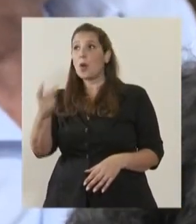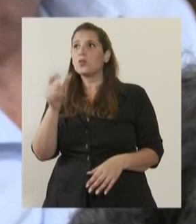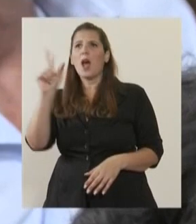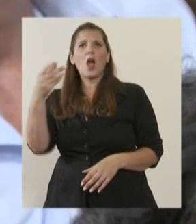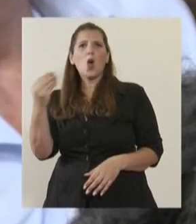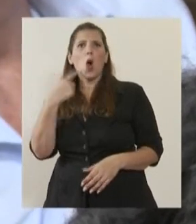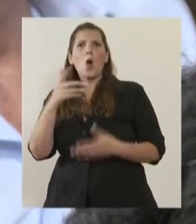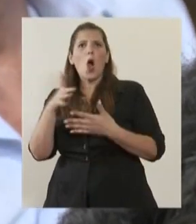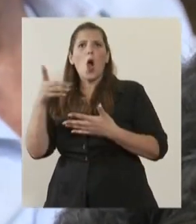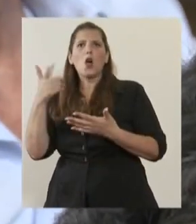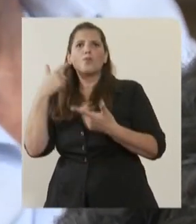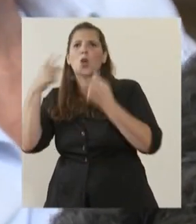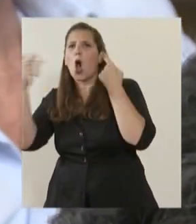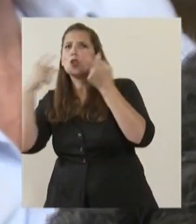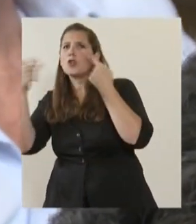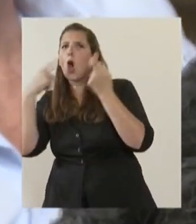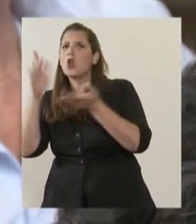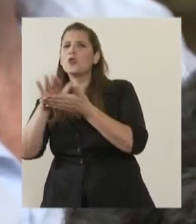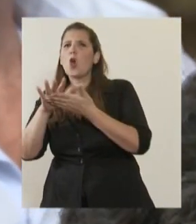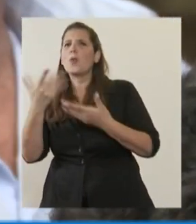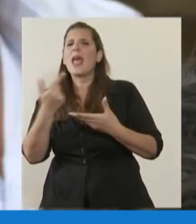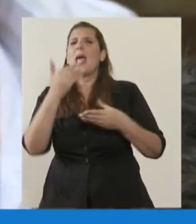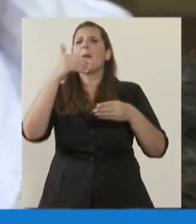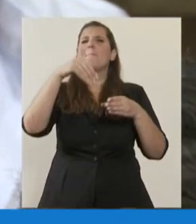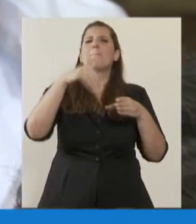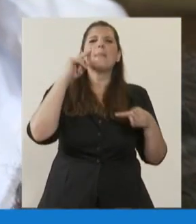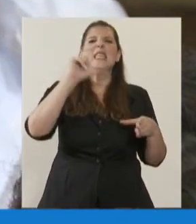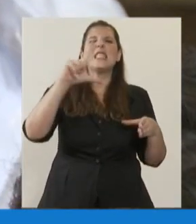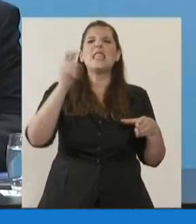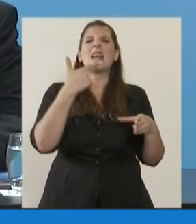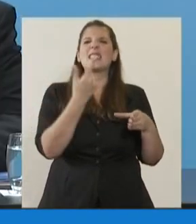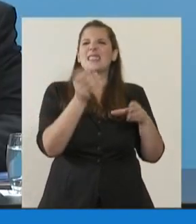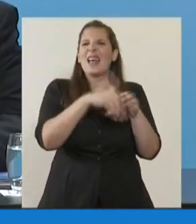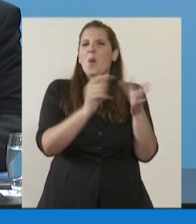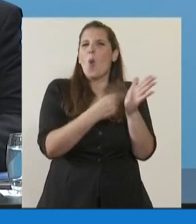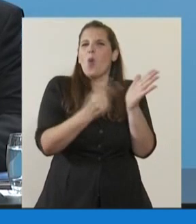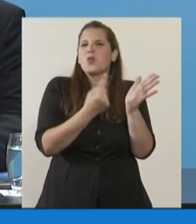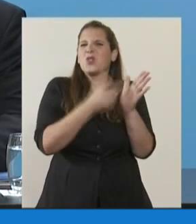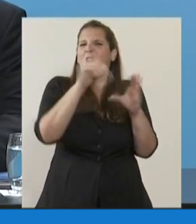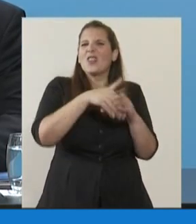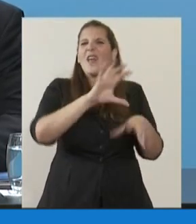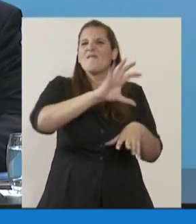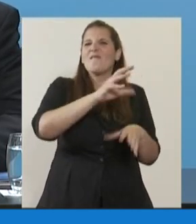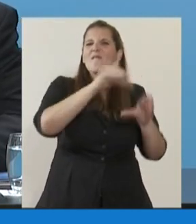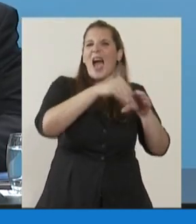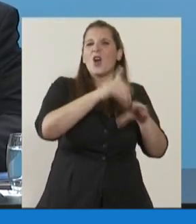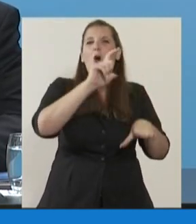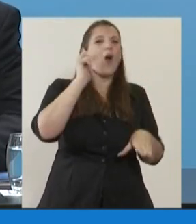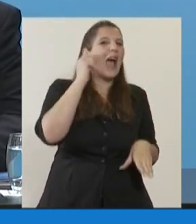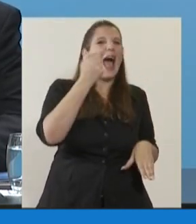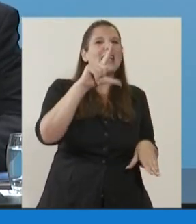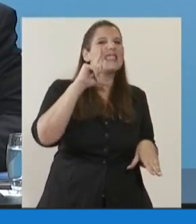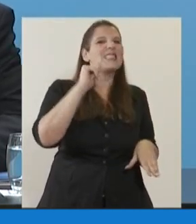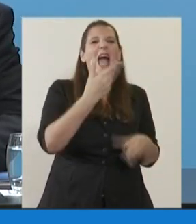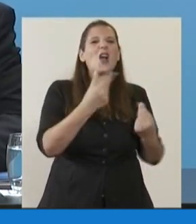cómo sigue la auditoría del acuerdo de millas de Aerolíneas Plus con el Banco Galicia. Bueno, venimos trabajando, hemos encontrado nuevos